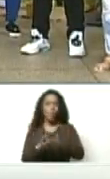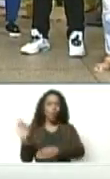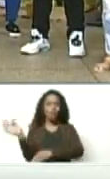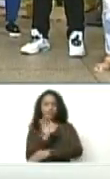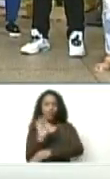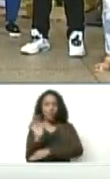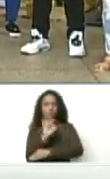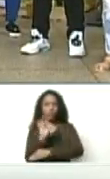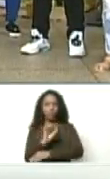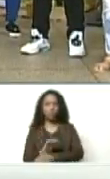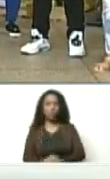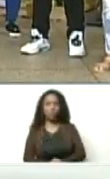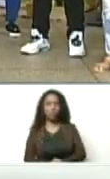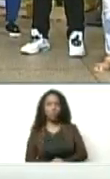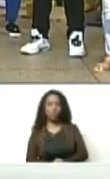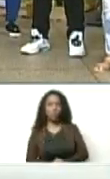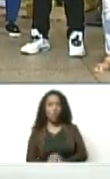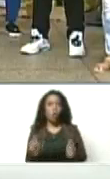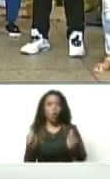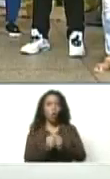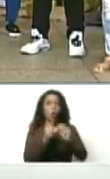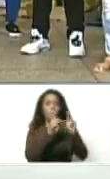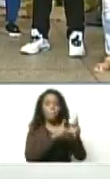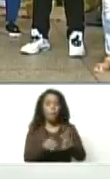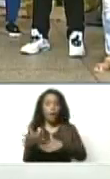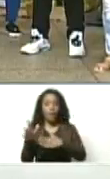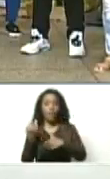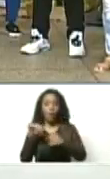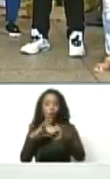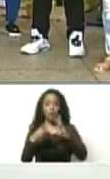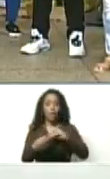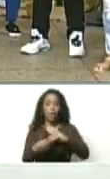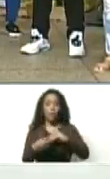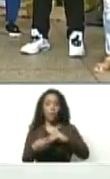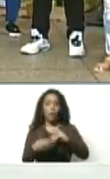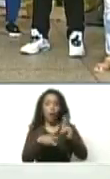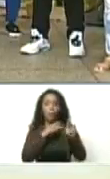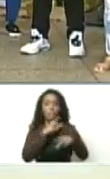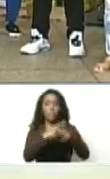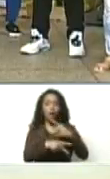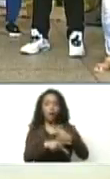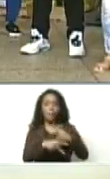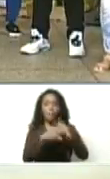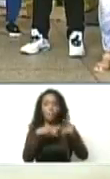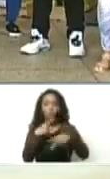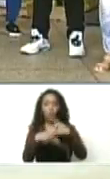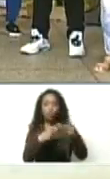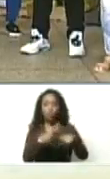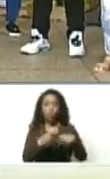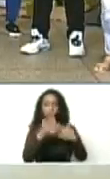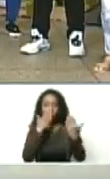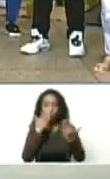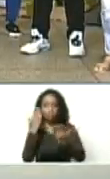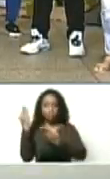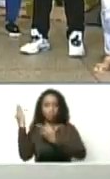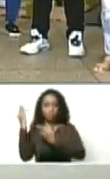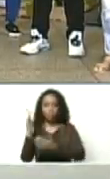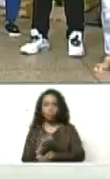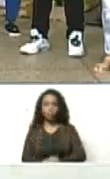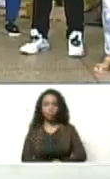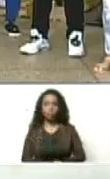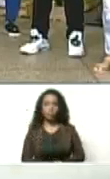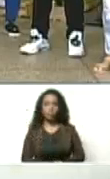funcionar con los planes de los CLAP y los planes productivos. Adelante, Anaís.